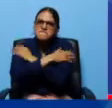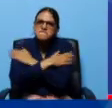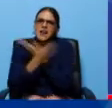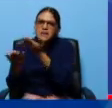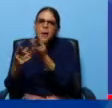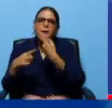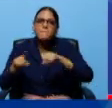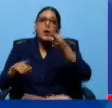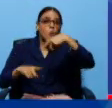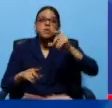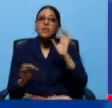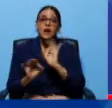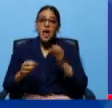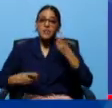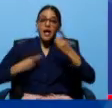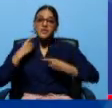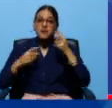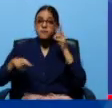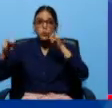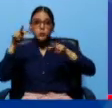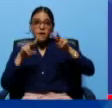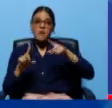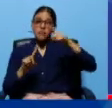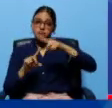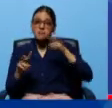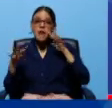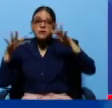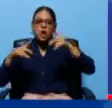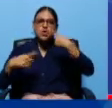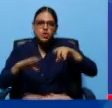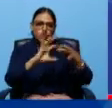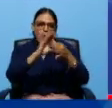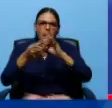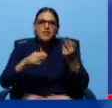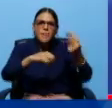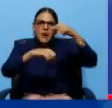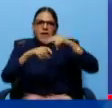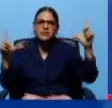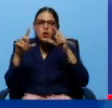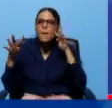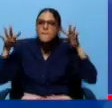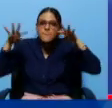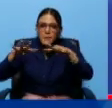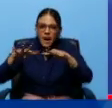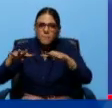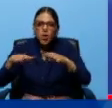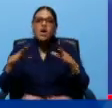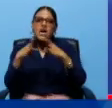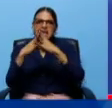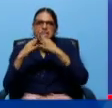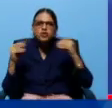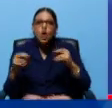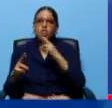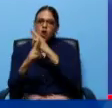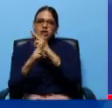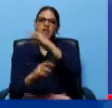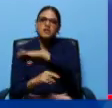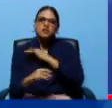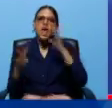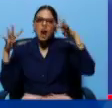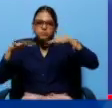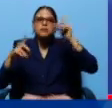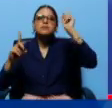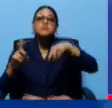disfrutaron ahorita ustedes, que nos ven por allá. Estamos en cadena nacional de radio y televisión y por todas las redes sociales,